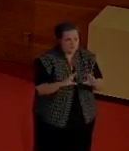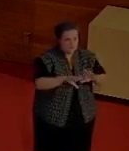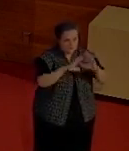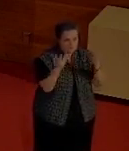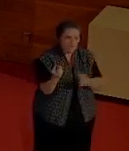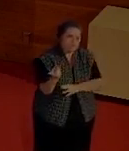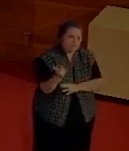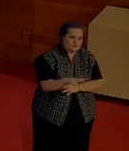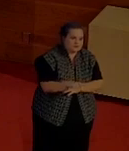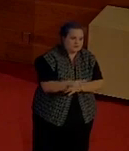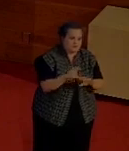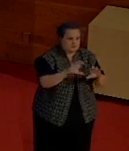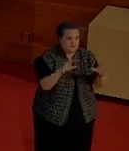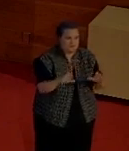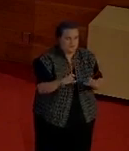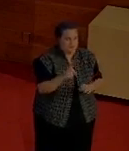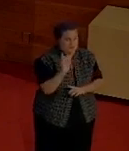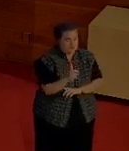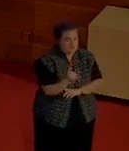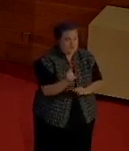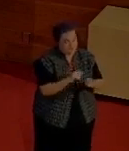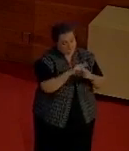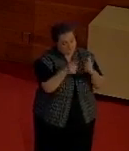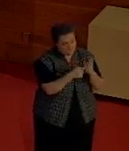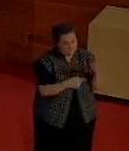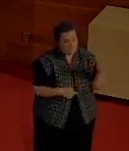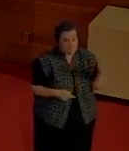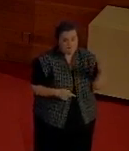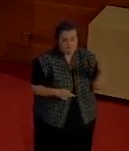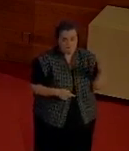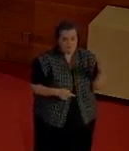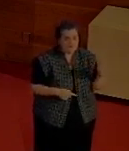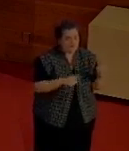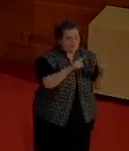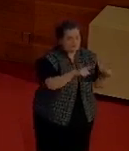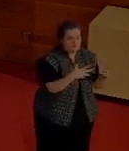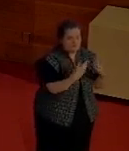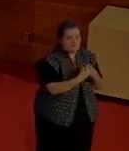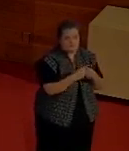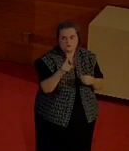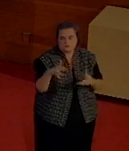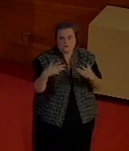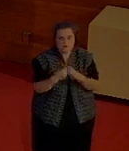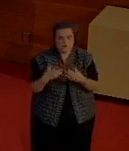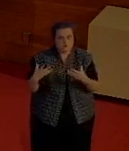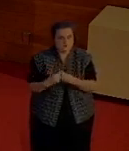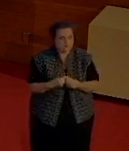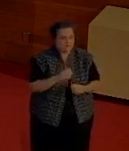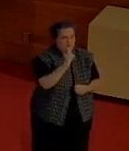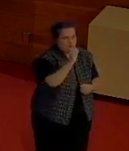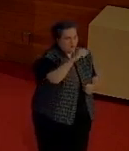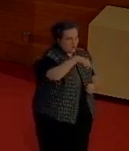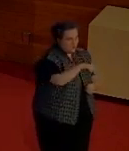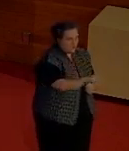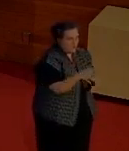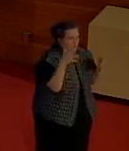entendamos que tenemos tres amenazas existenciales y que por lo tanto no es este con el otro es la ONU con un consejo económico y social con un